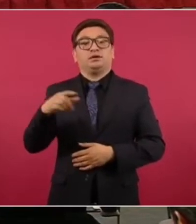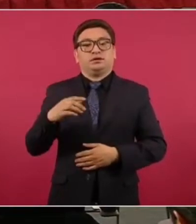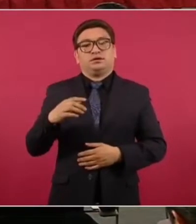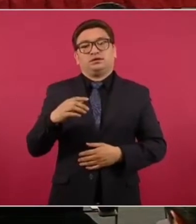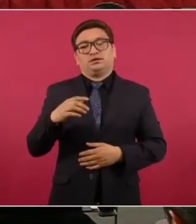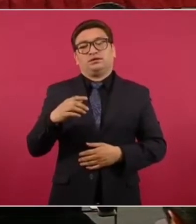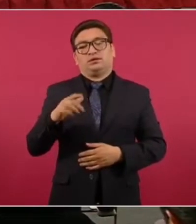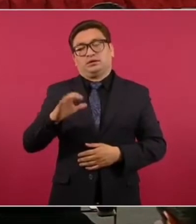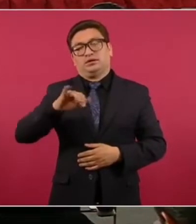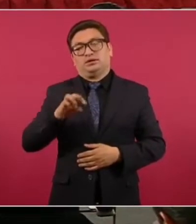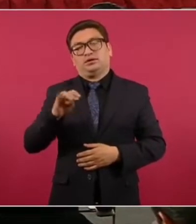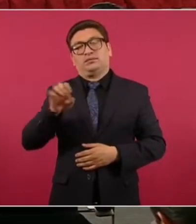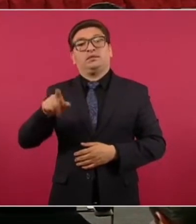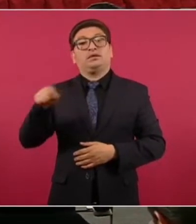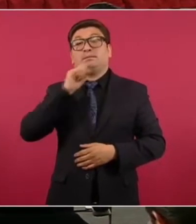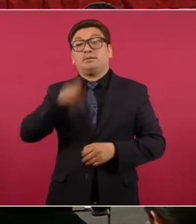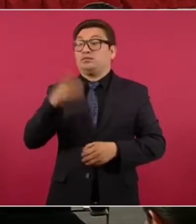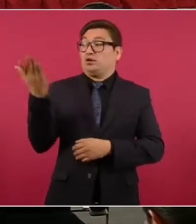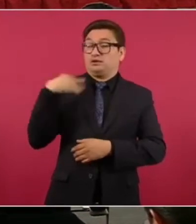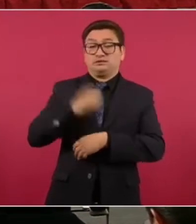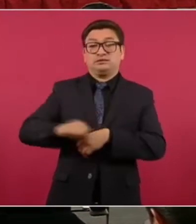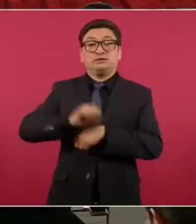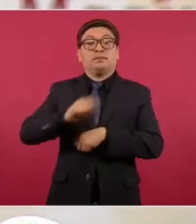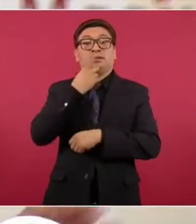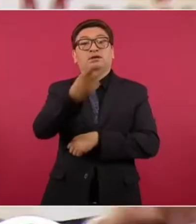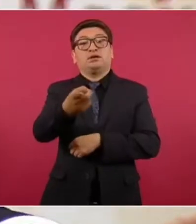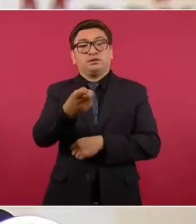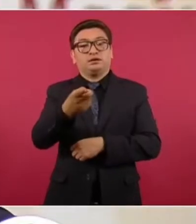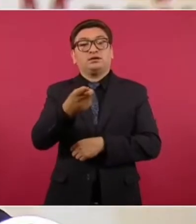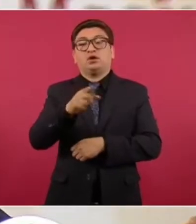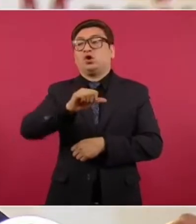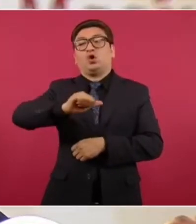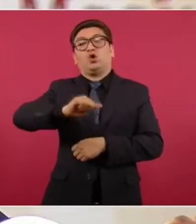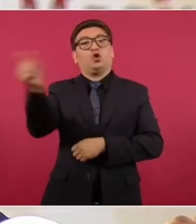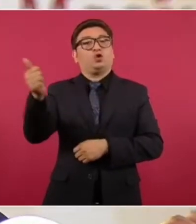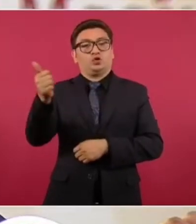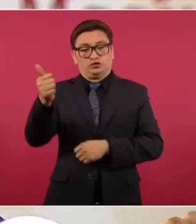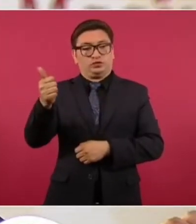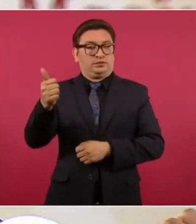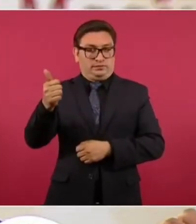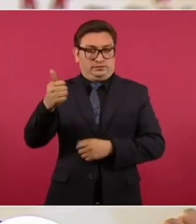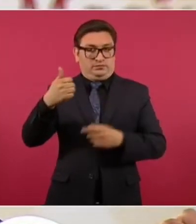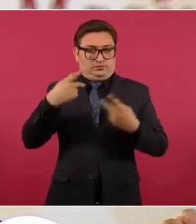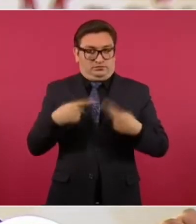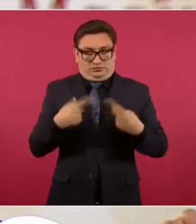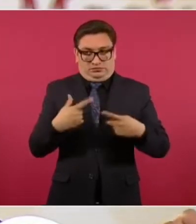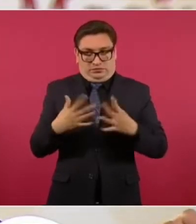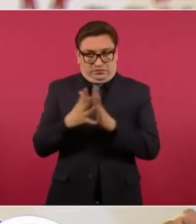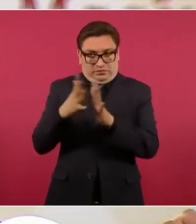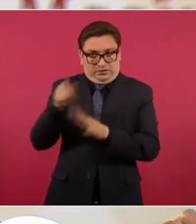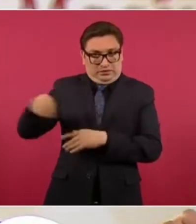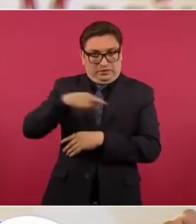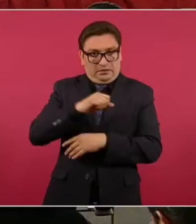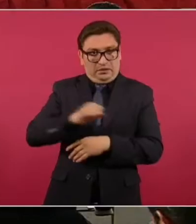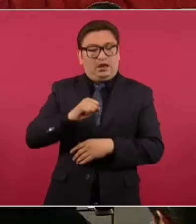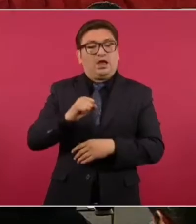semanas pasadas dimos cuenta también de la detención de otros participantes en